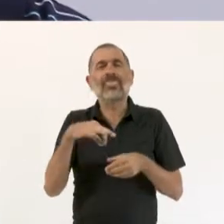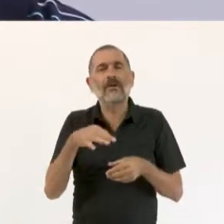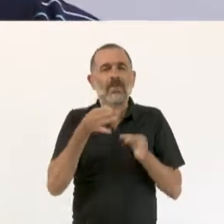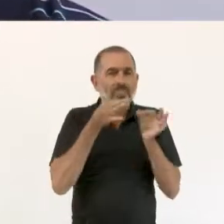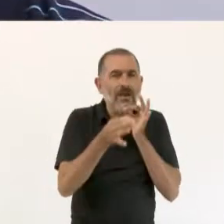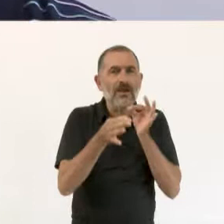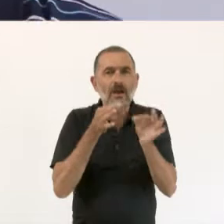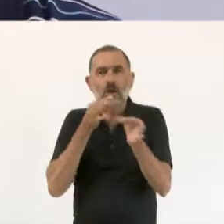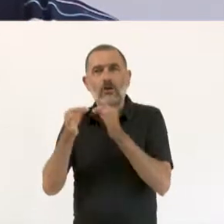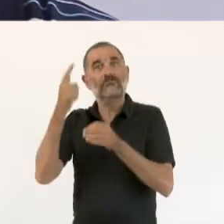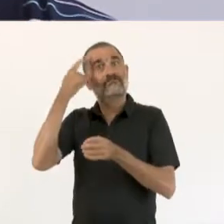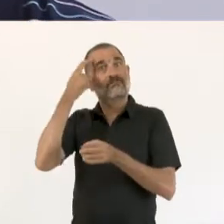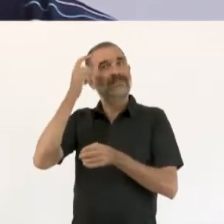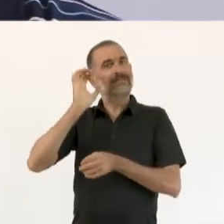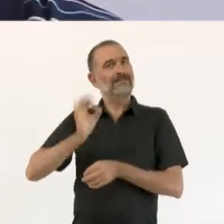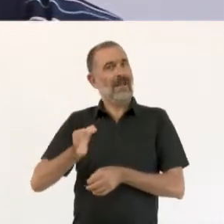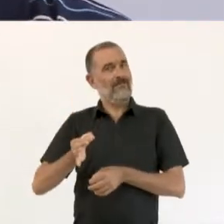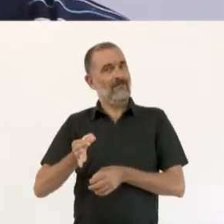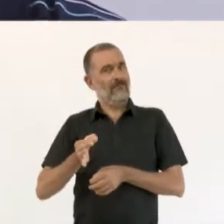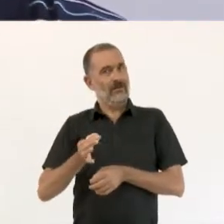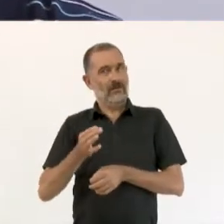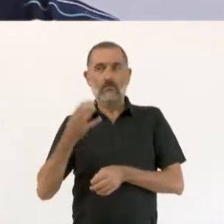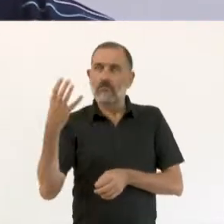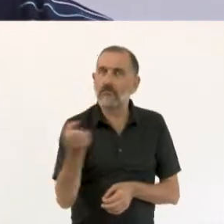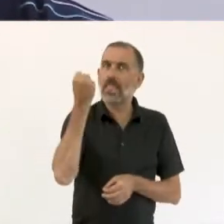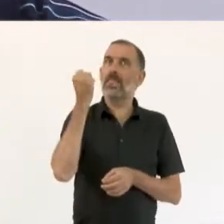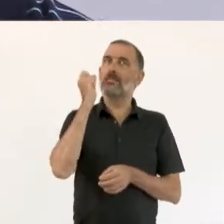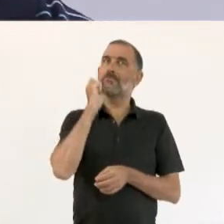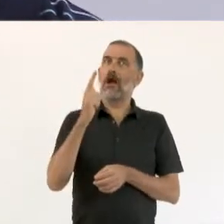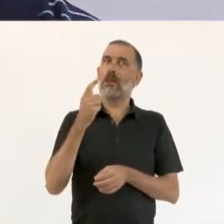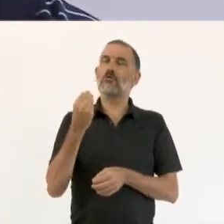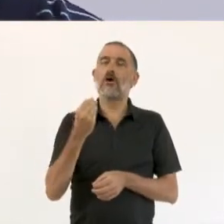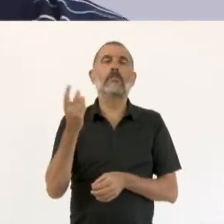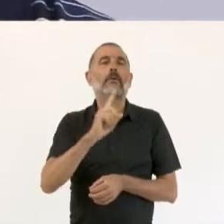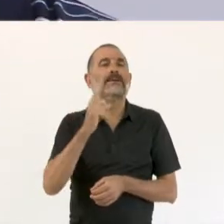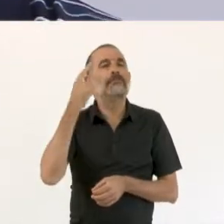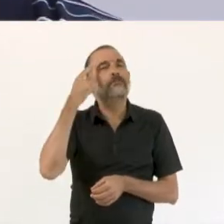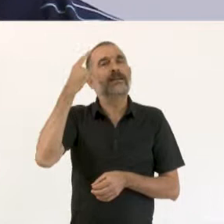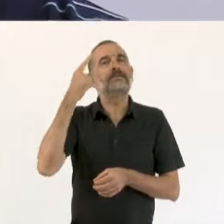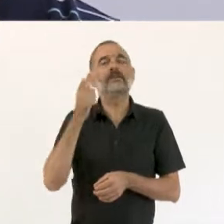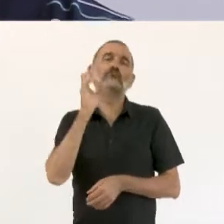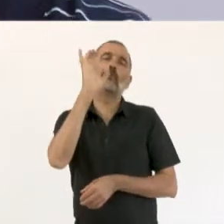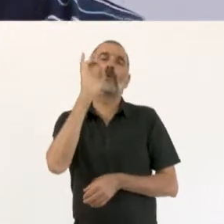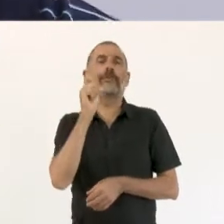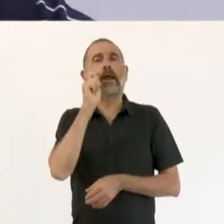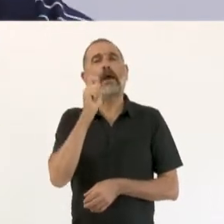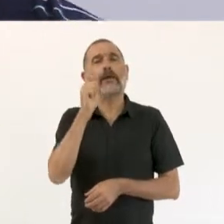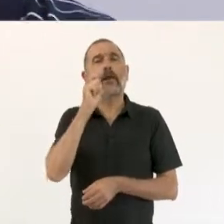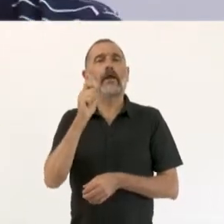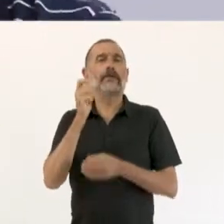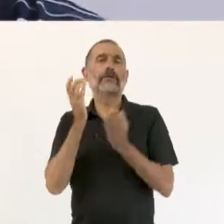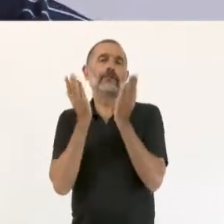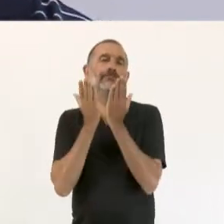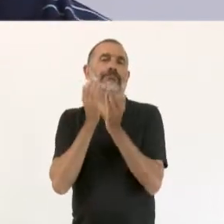¿no? Y ha logrado justamente correrse de ese lugar medio inmaculado del arqueólogo